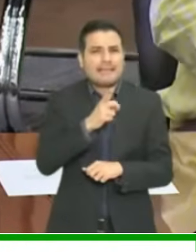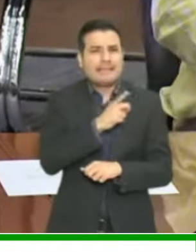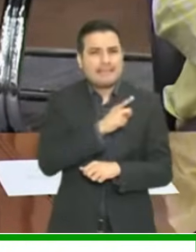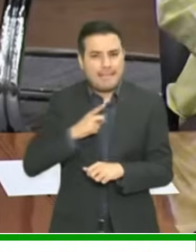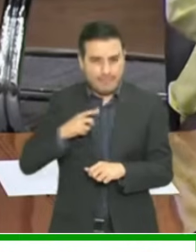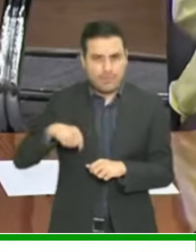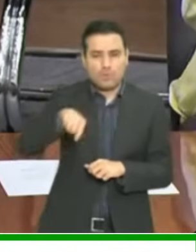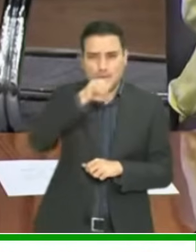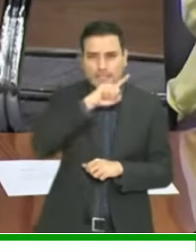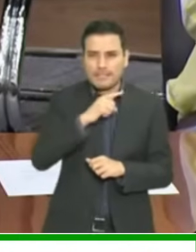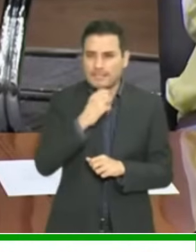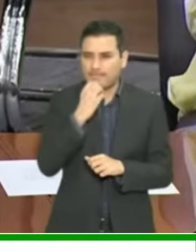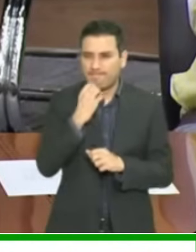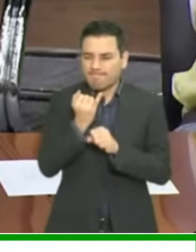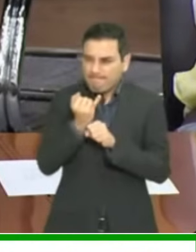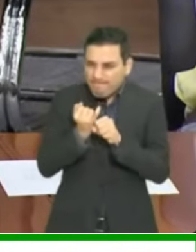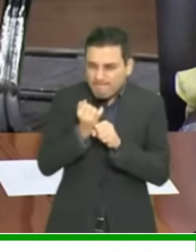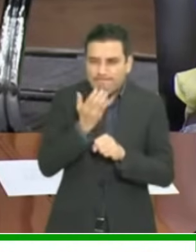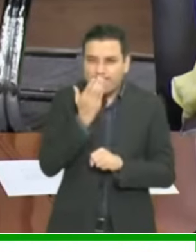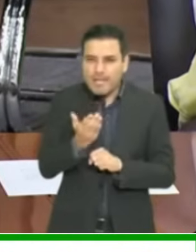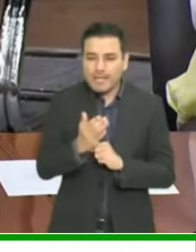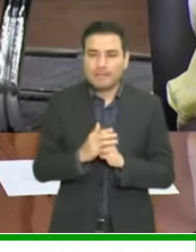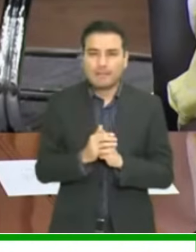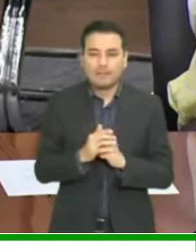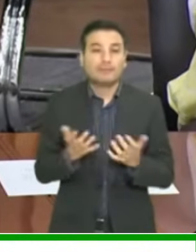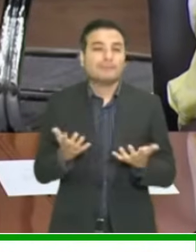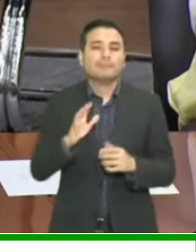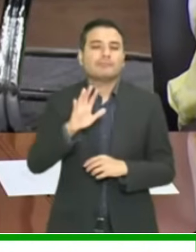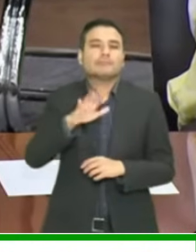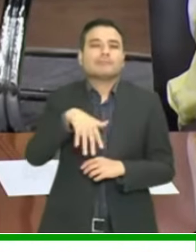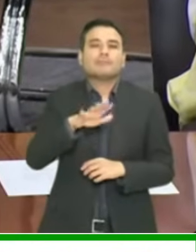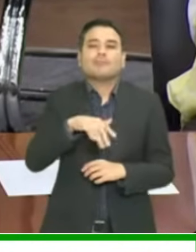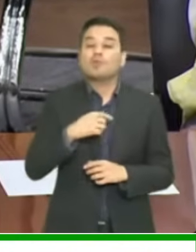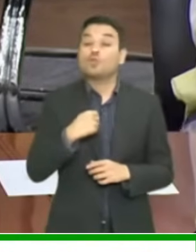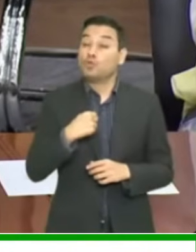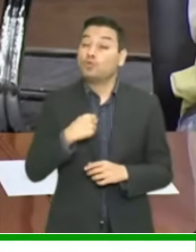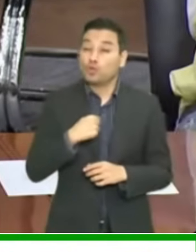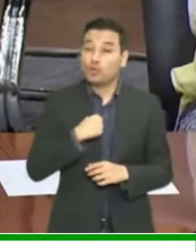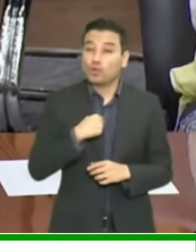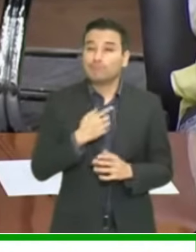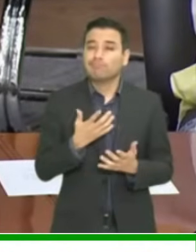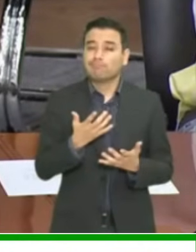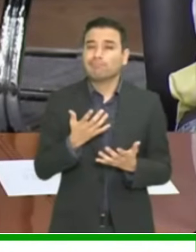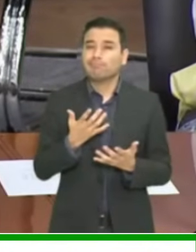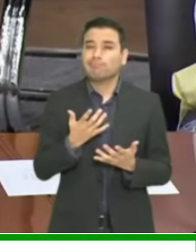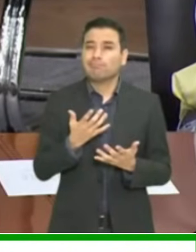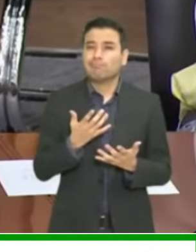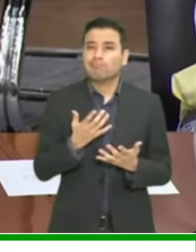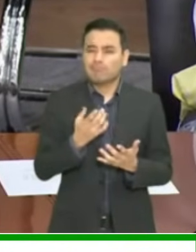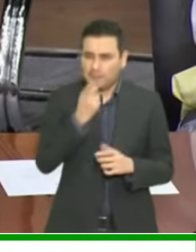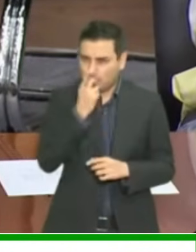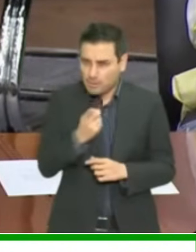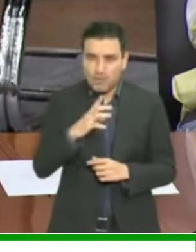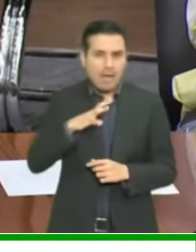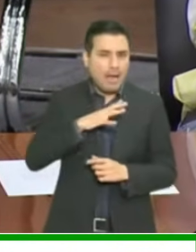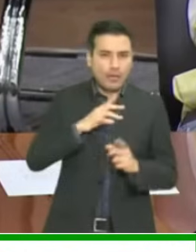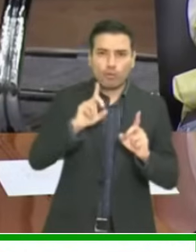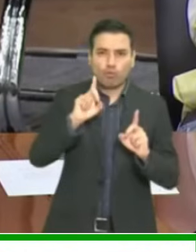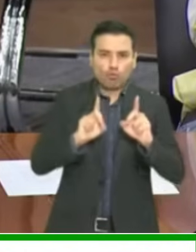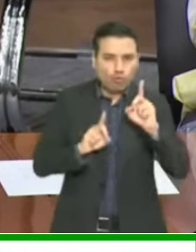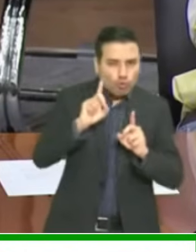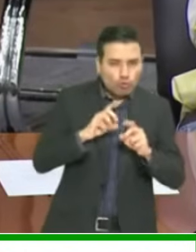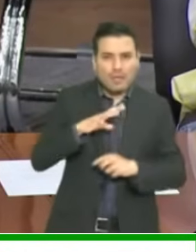en el diagnóstico, y yo soy absolutamente convencido, es más, yo soy de los que apela a que ante la duda, ante